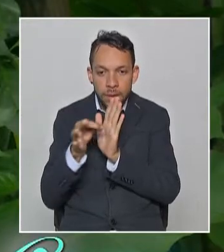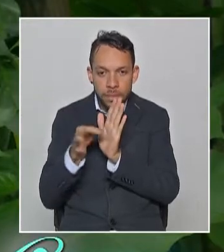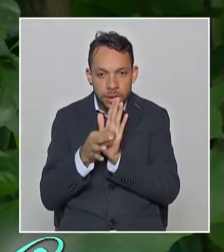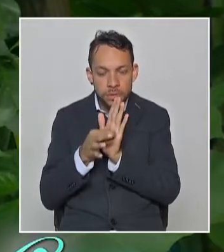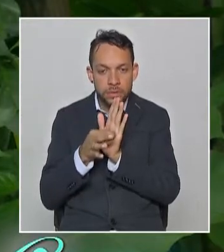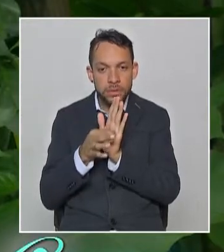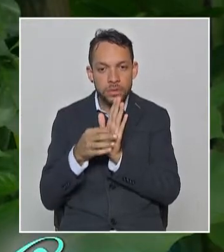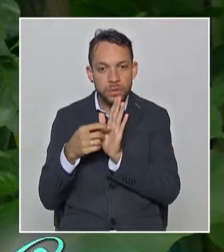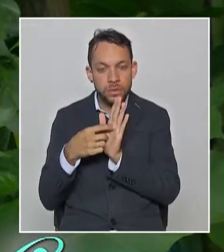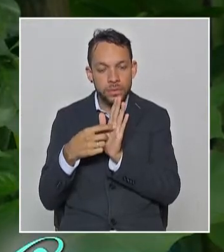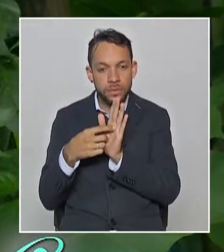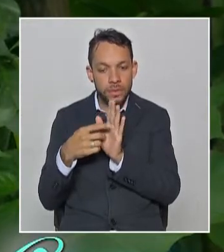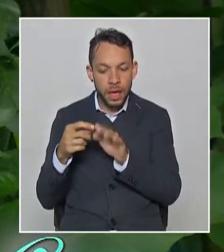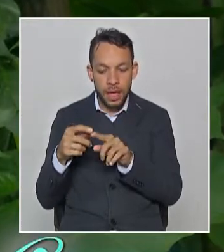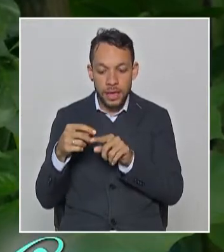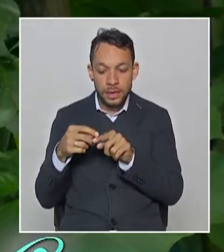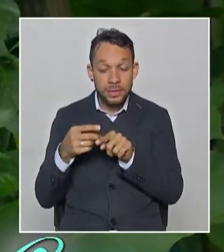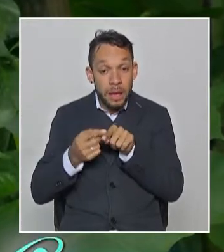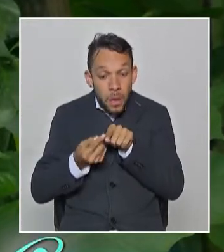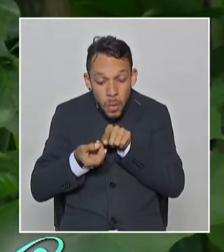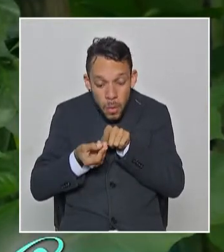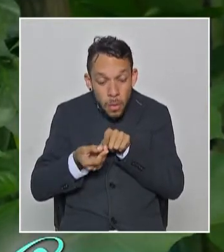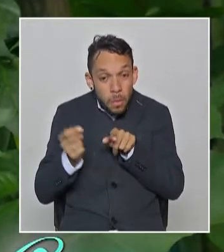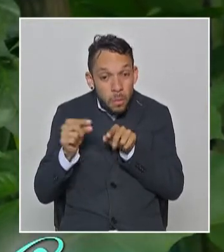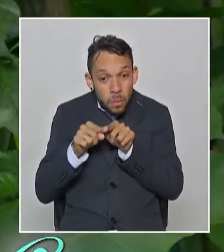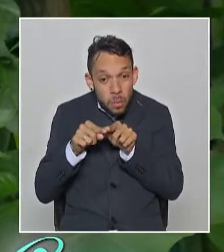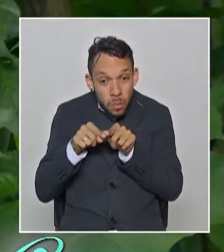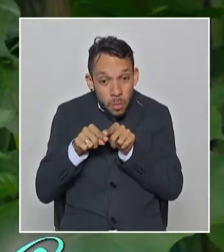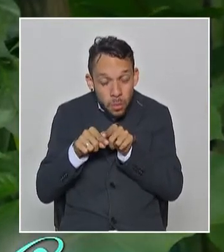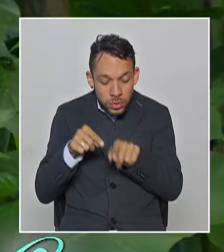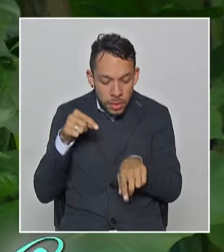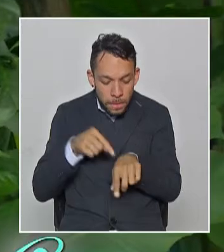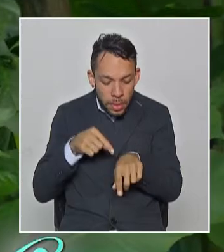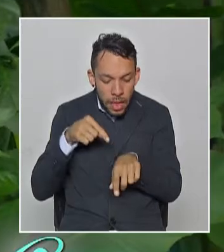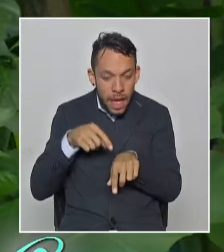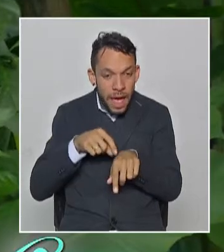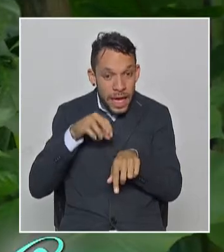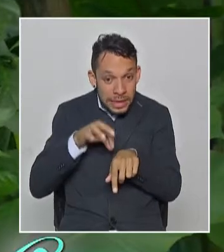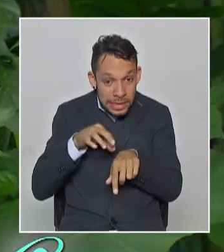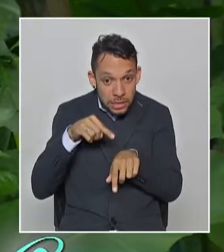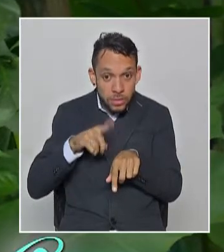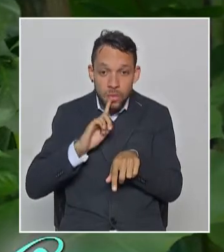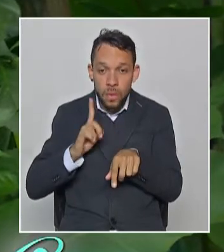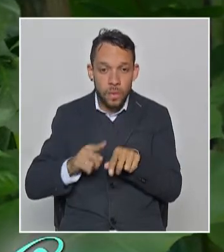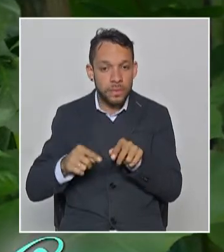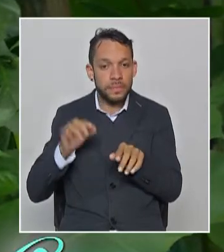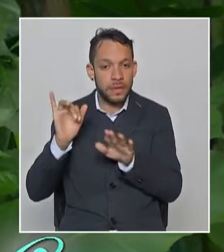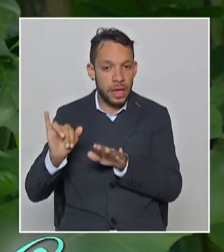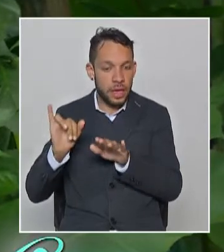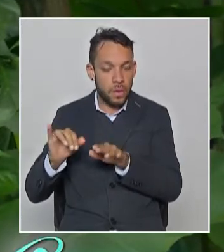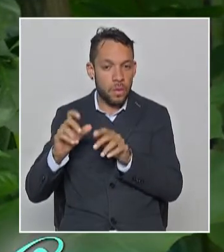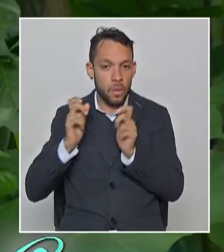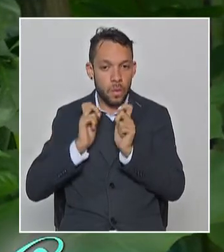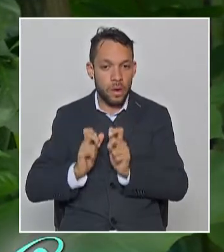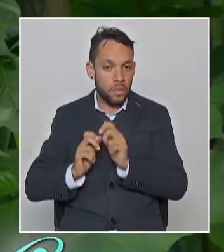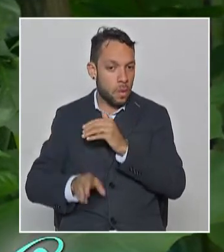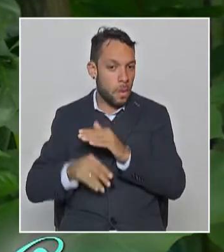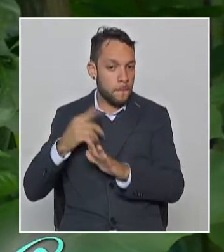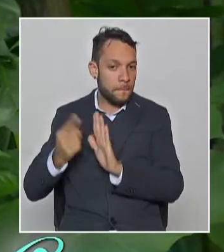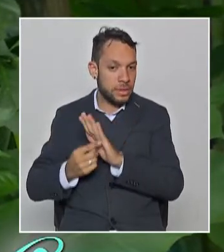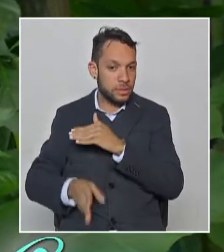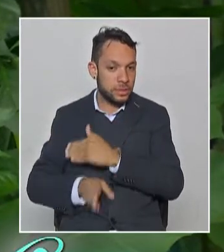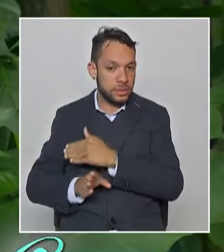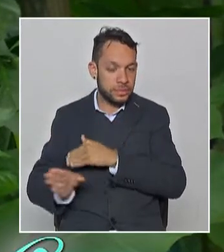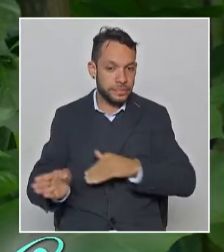pero no dejan el aguijón, no dejan el aguijón como lo dejan en nuestra piel, ¿sí? Ya después la pitoxina no